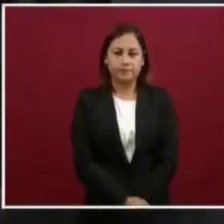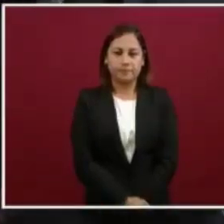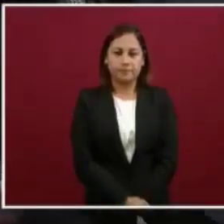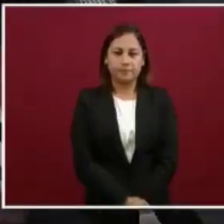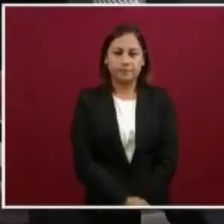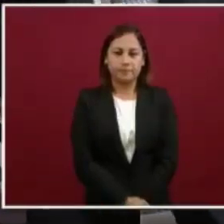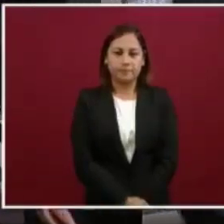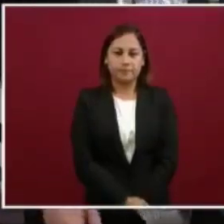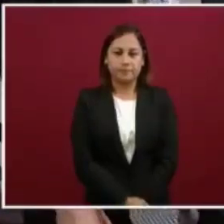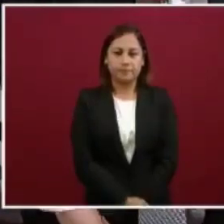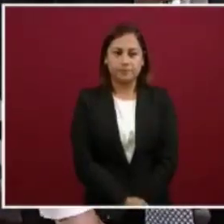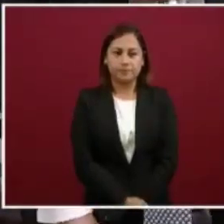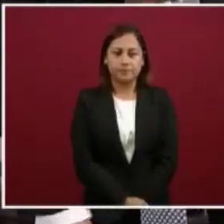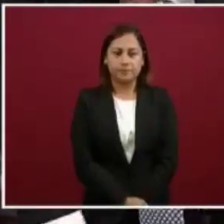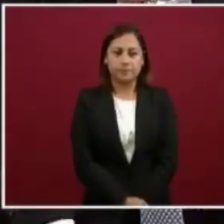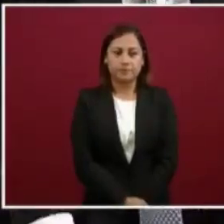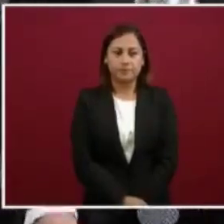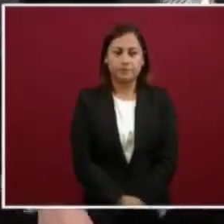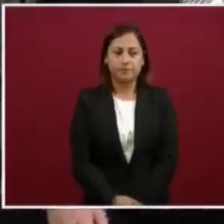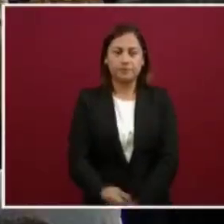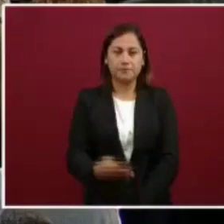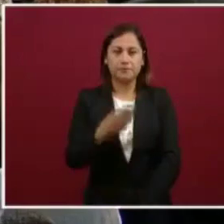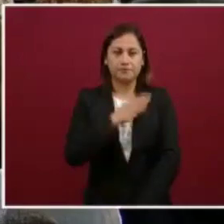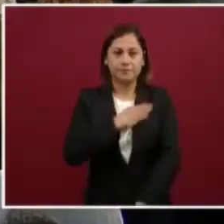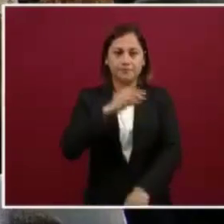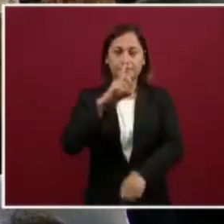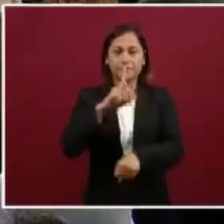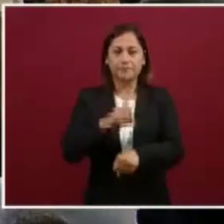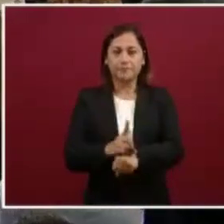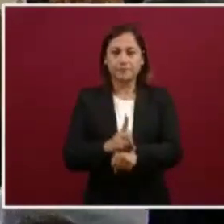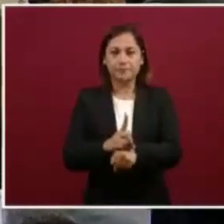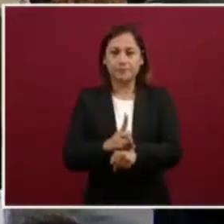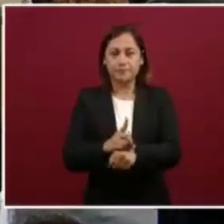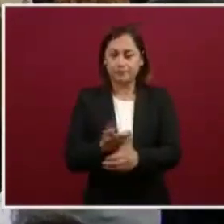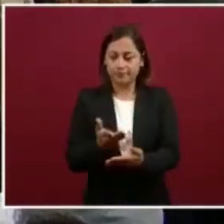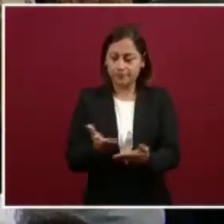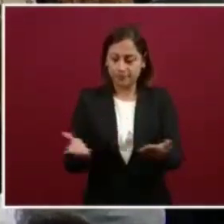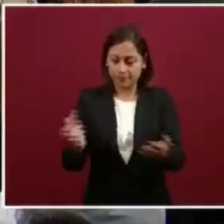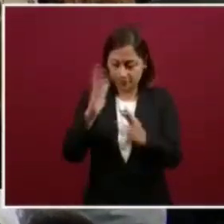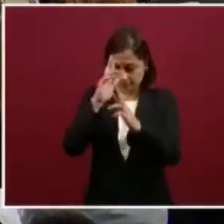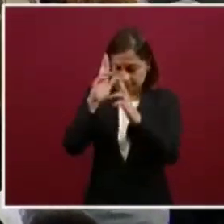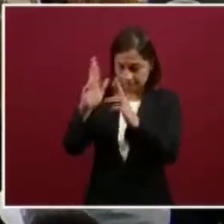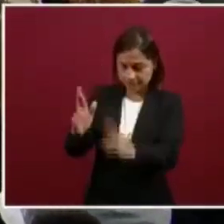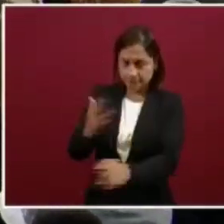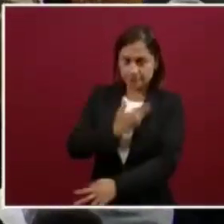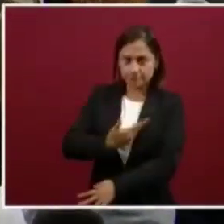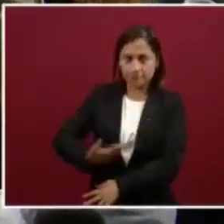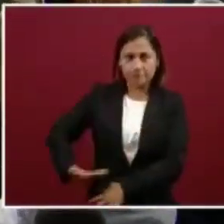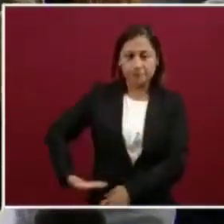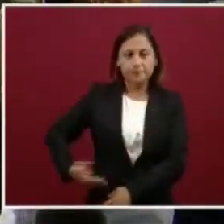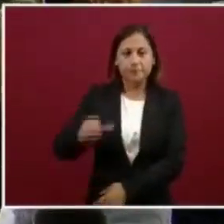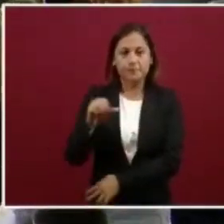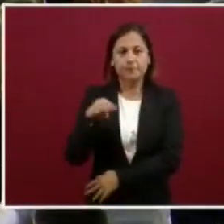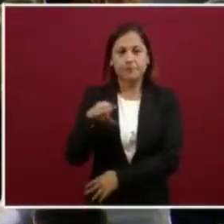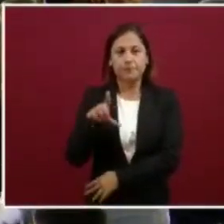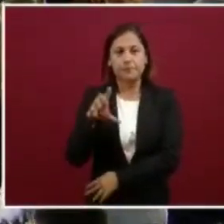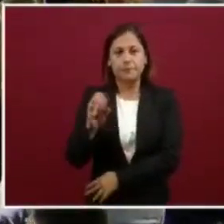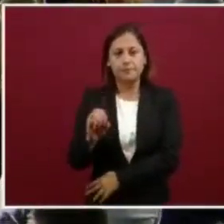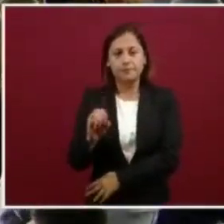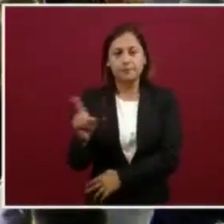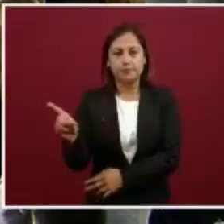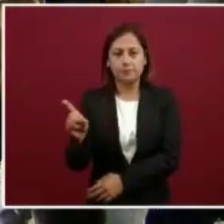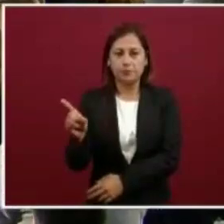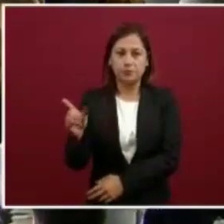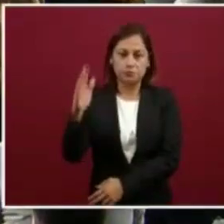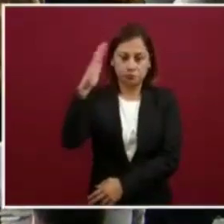Muchas gracias. Muy buenos días, excelentísimo señor presidente Andrés Manuel López Obrador, señor Marcelo